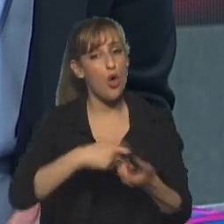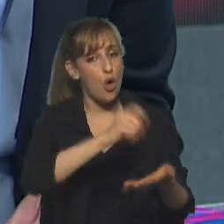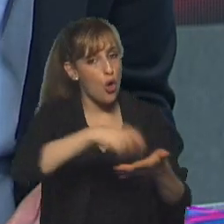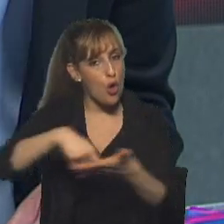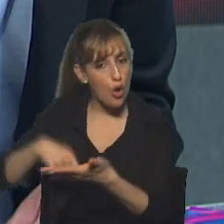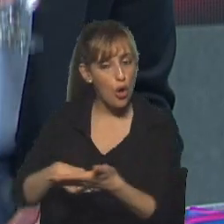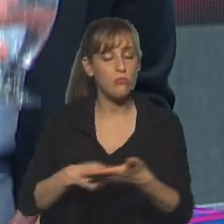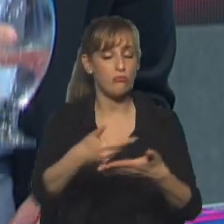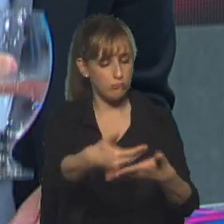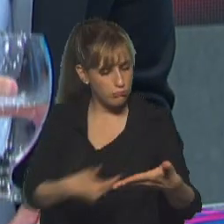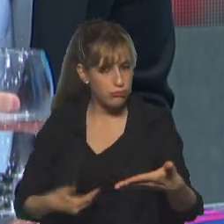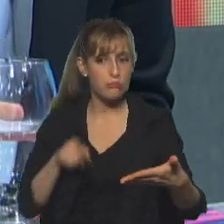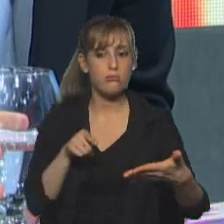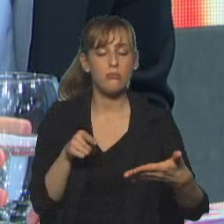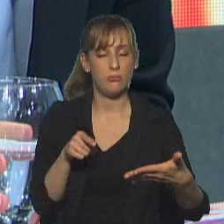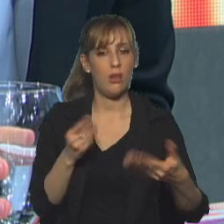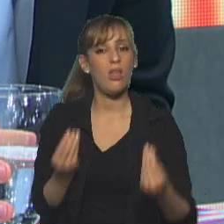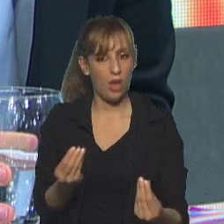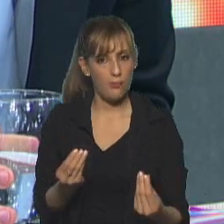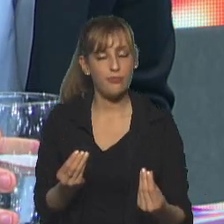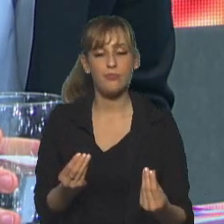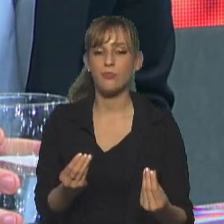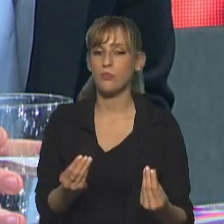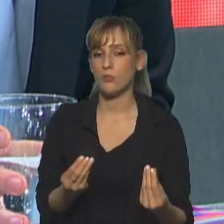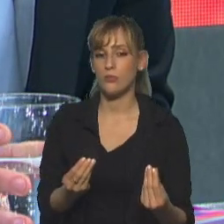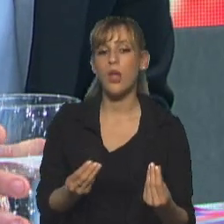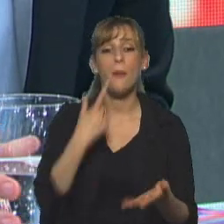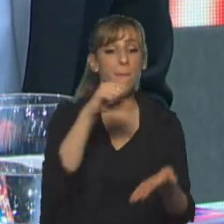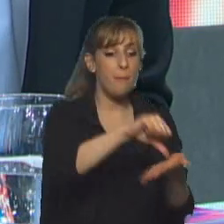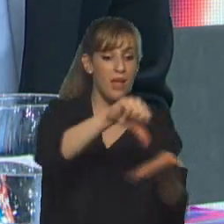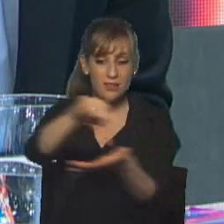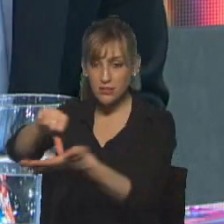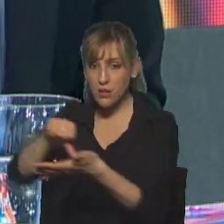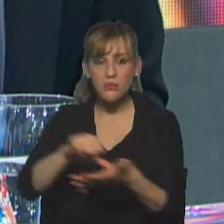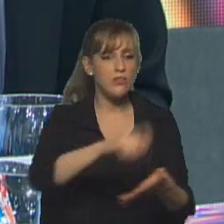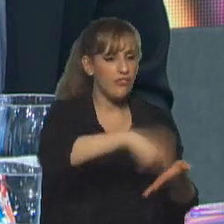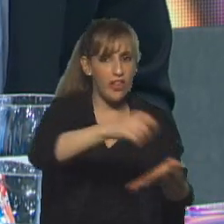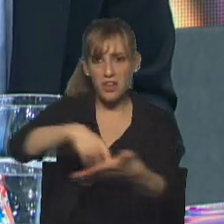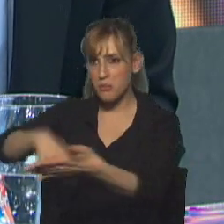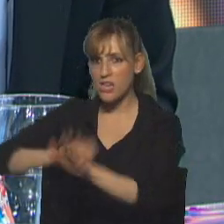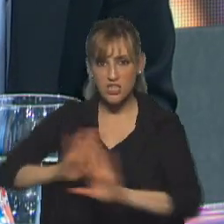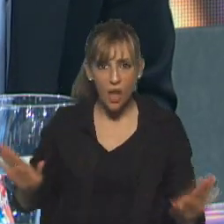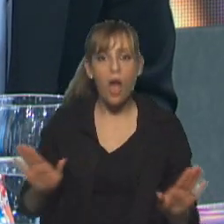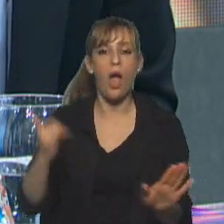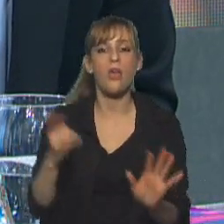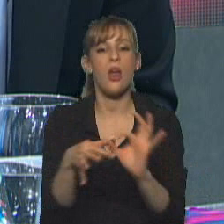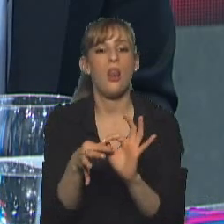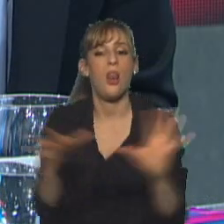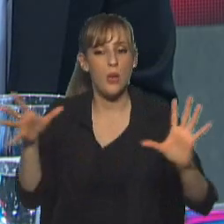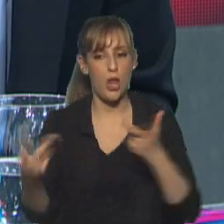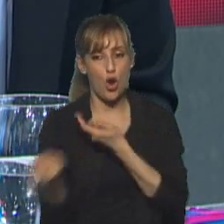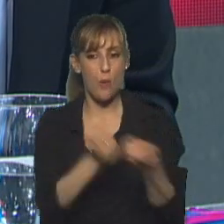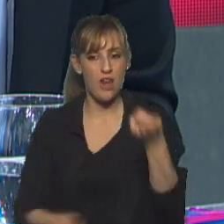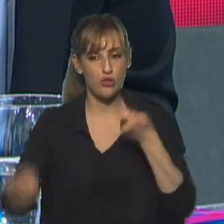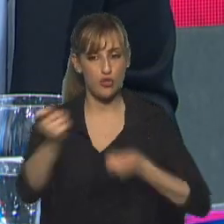¿no? Nosotros ya tenemos tratados de libre comercio con todos los países con los que se firma el TPP-11. Y de los 30 capítulos que